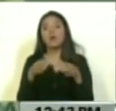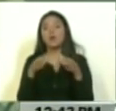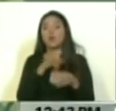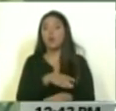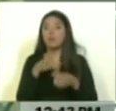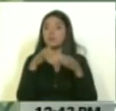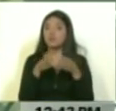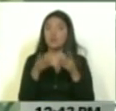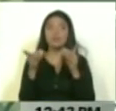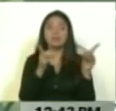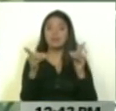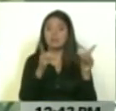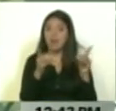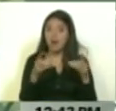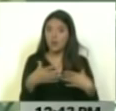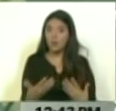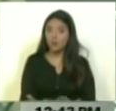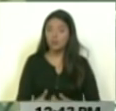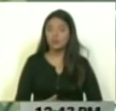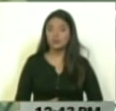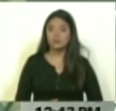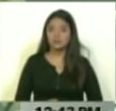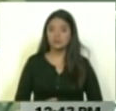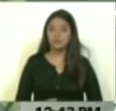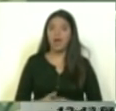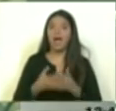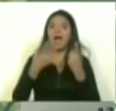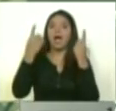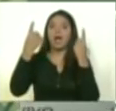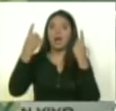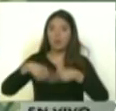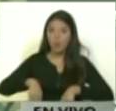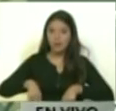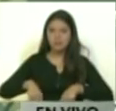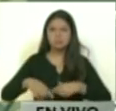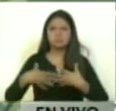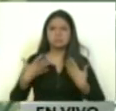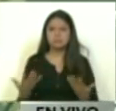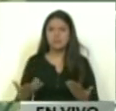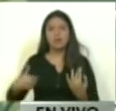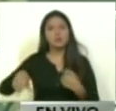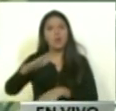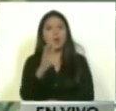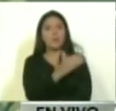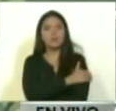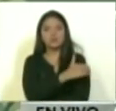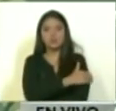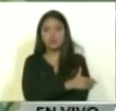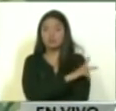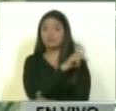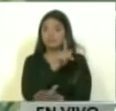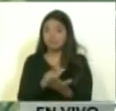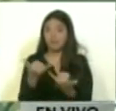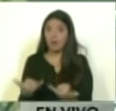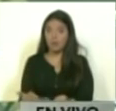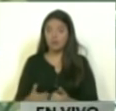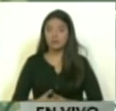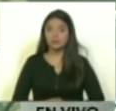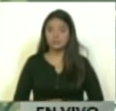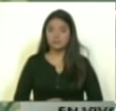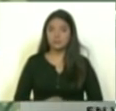diálogo un acuerdo para que la oposición se sume a